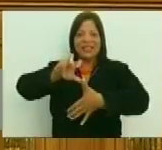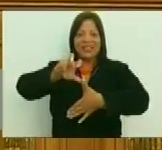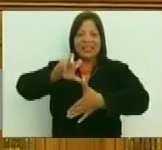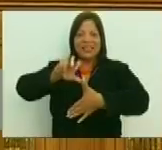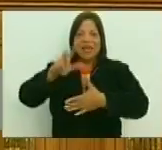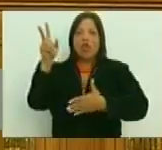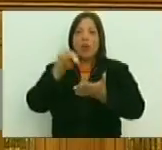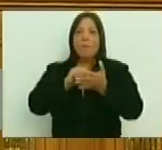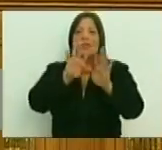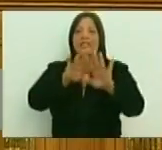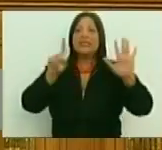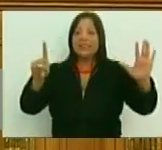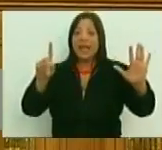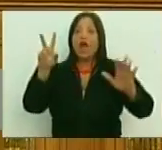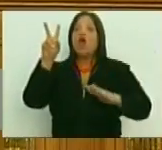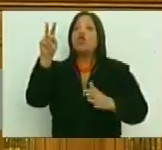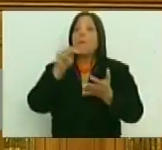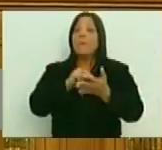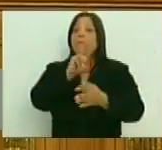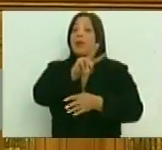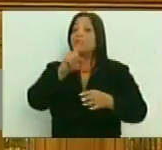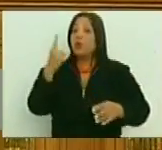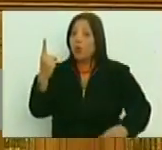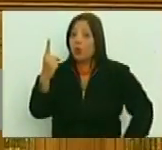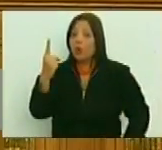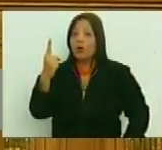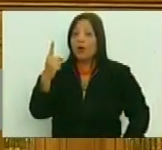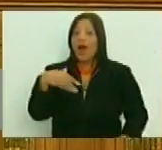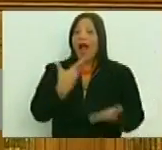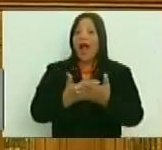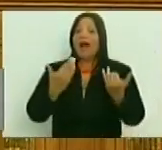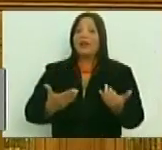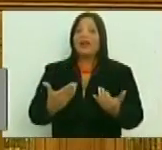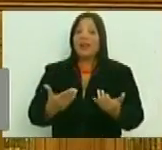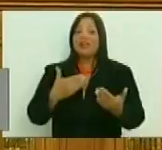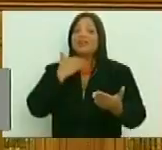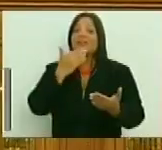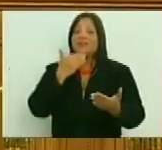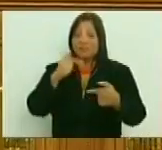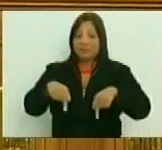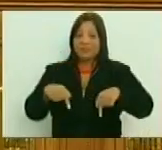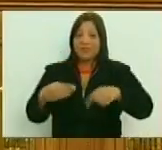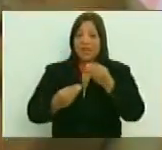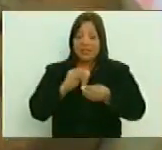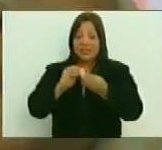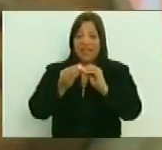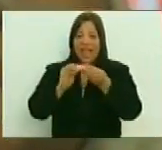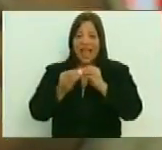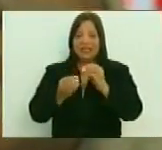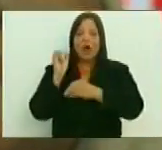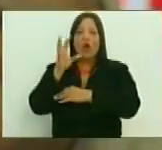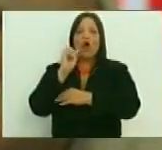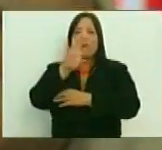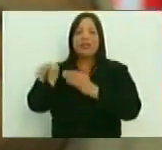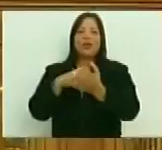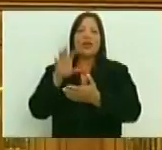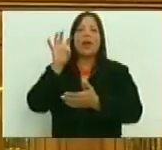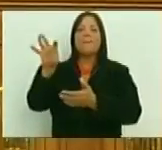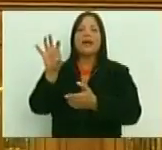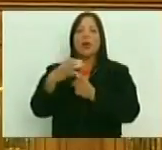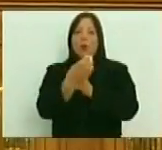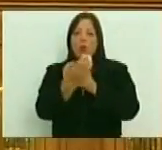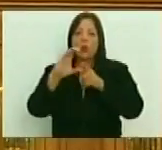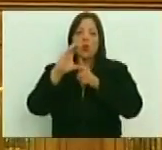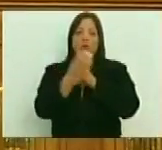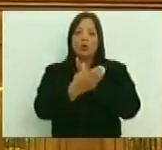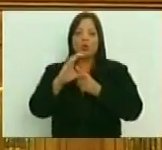Histórica 2016-2021, actualmente en marcha, elaborado en el marco del Congreso de la Patria y cuya rectoría